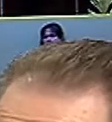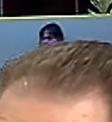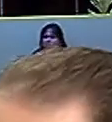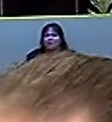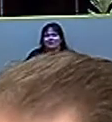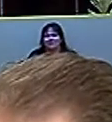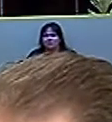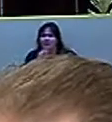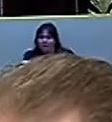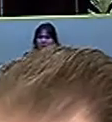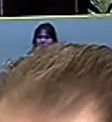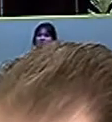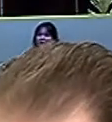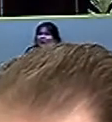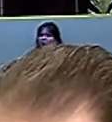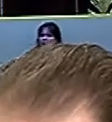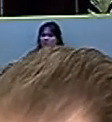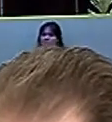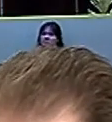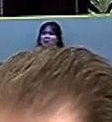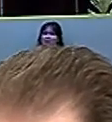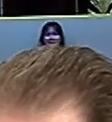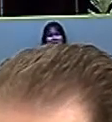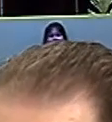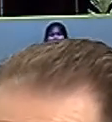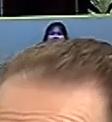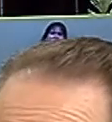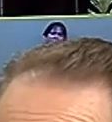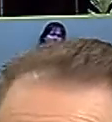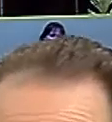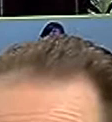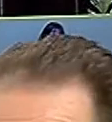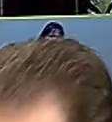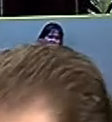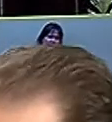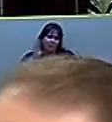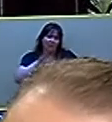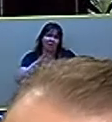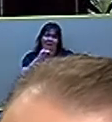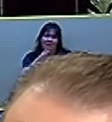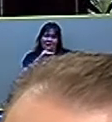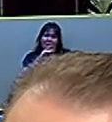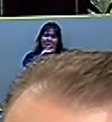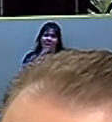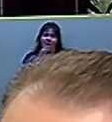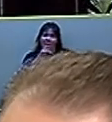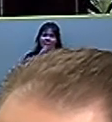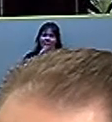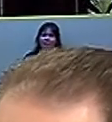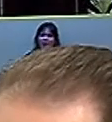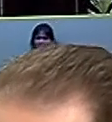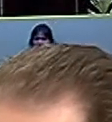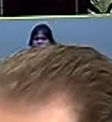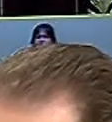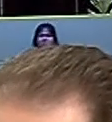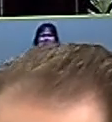no quiso nunca saber nada con los comunistas cuando pudo haber tenido relación con ellos y prefirió siempre gobernar con los nacionalistas muy moderados